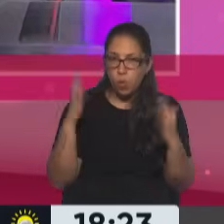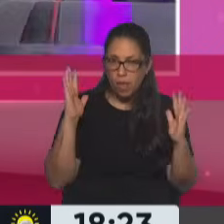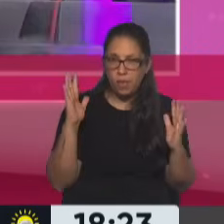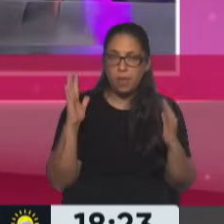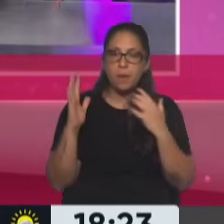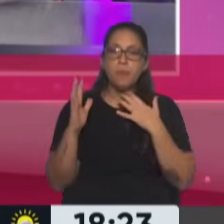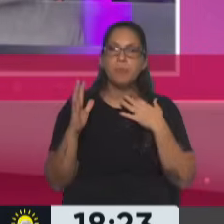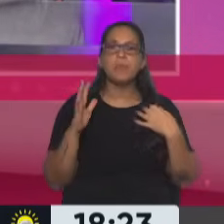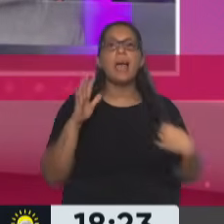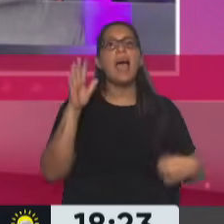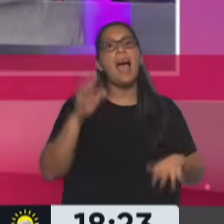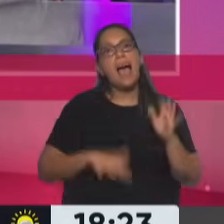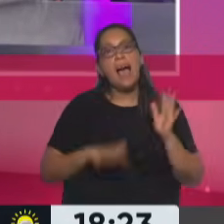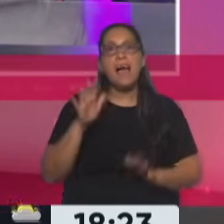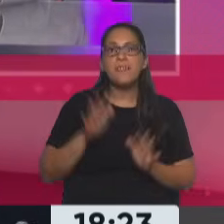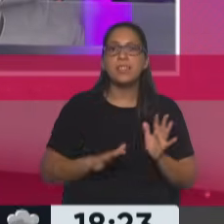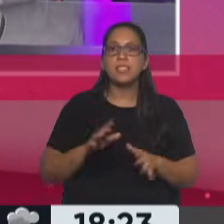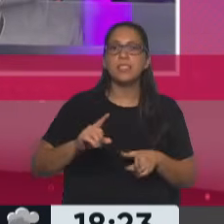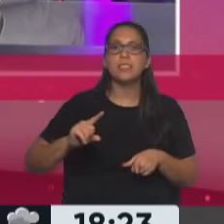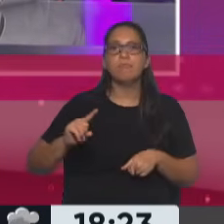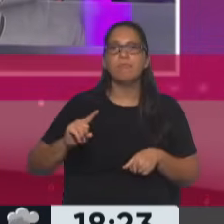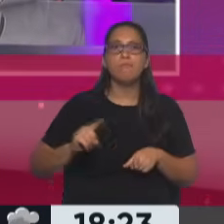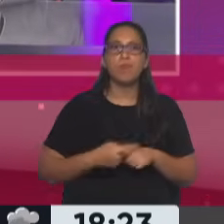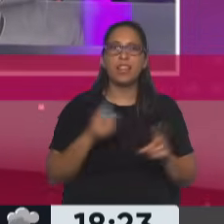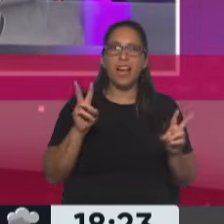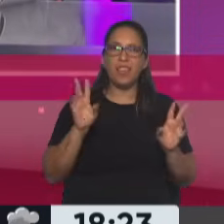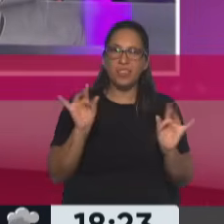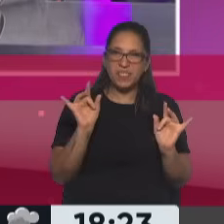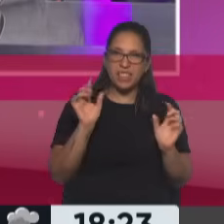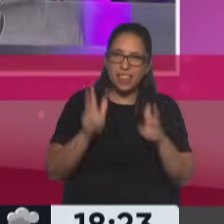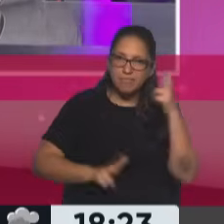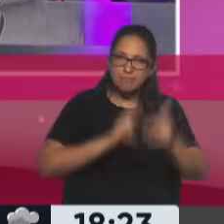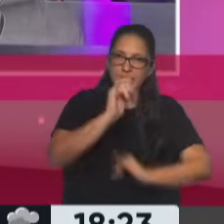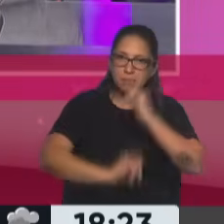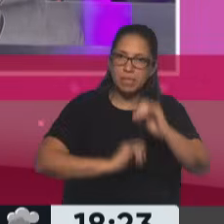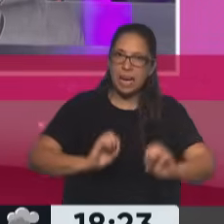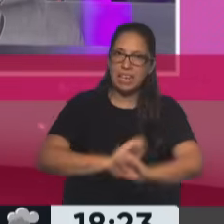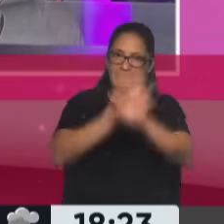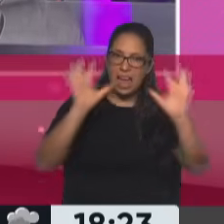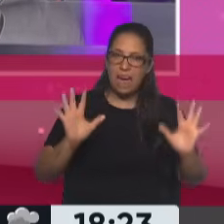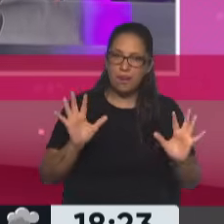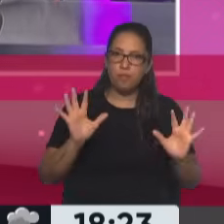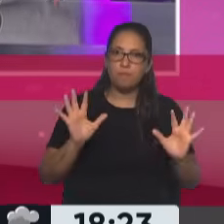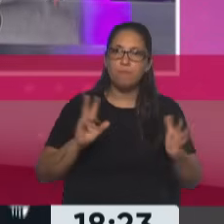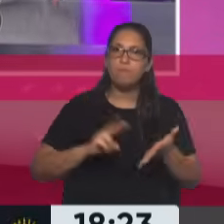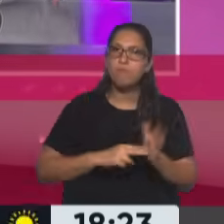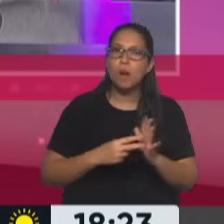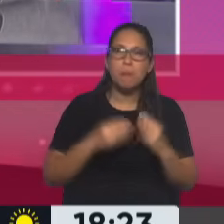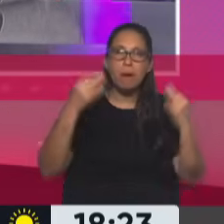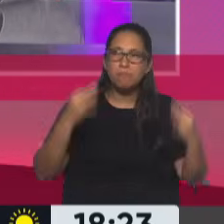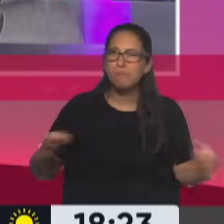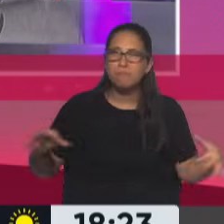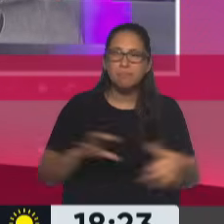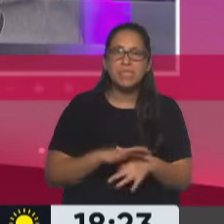explica mal o en el fragor de la política es difícil de explicársela a las grandes audiencias, es el problema del movimiento